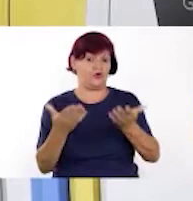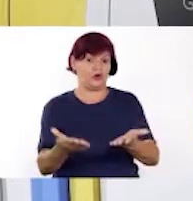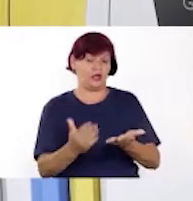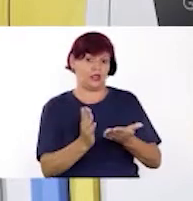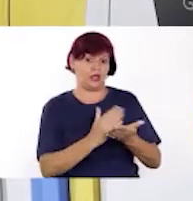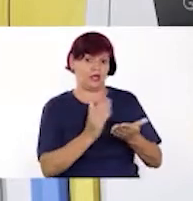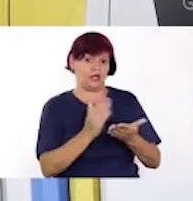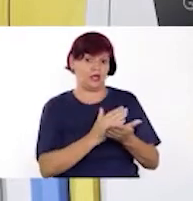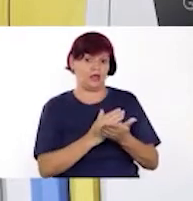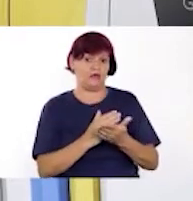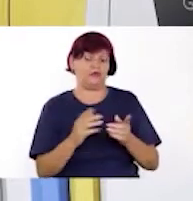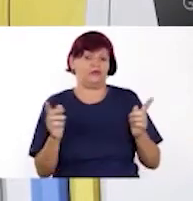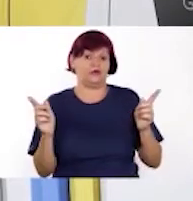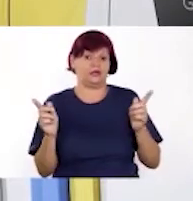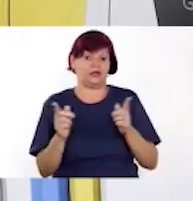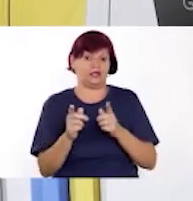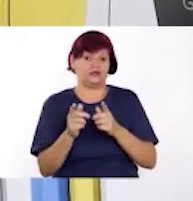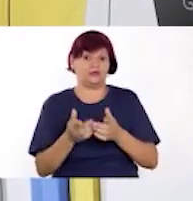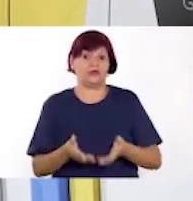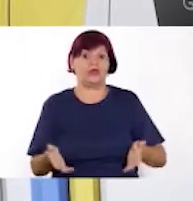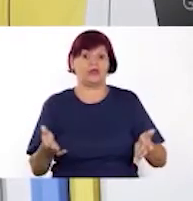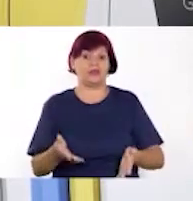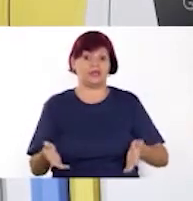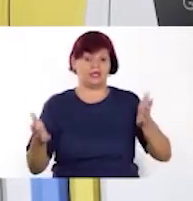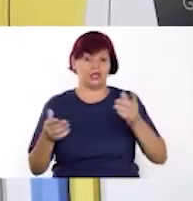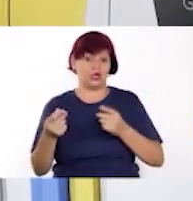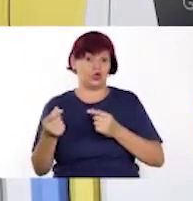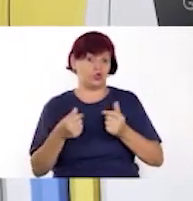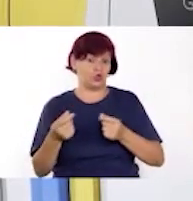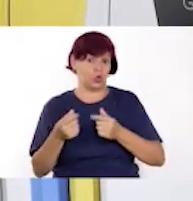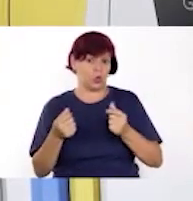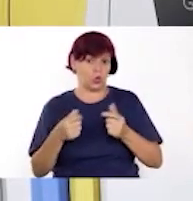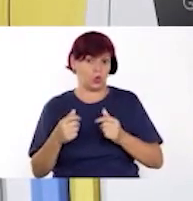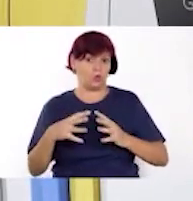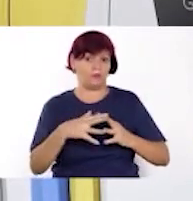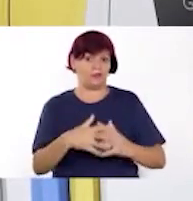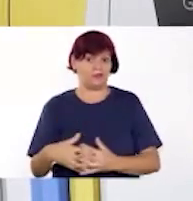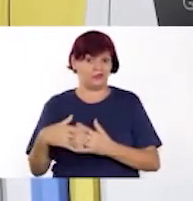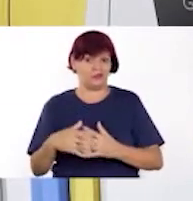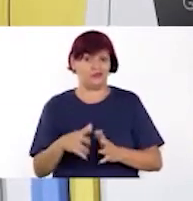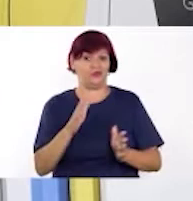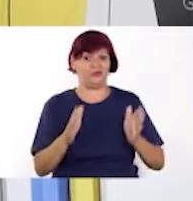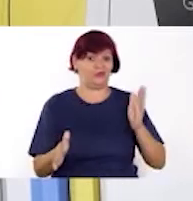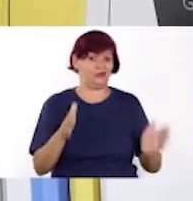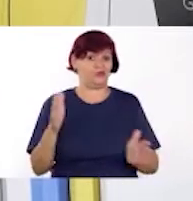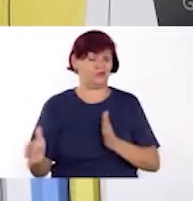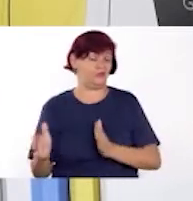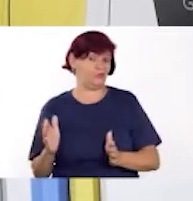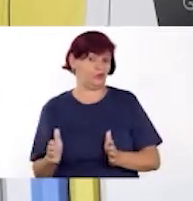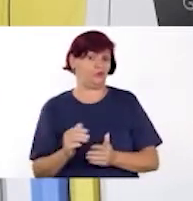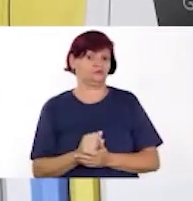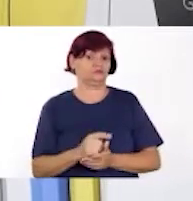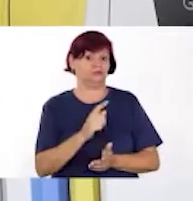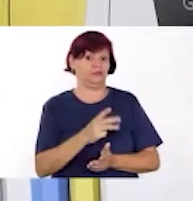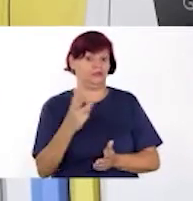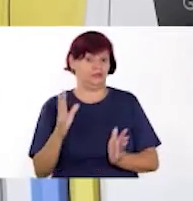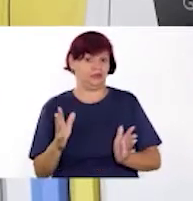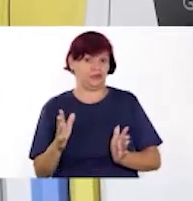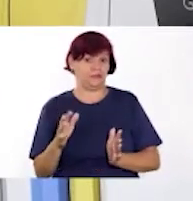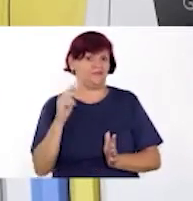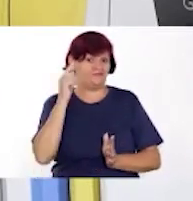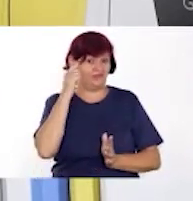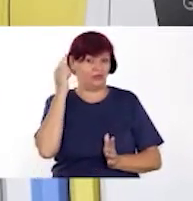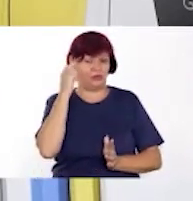ustedes deberán resumir la evolución socioeconómica de Estados Unidos en estos periodos, teniendo